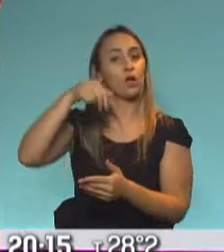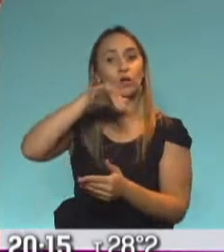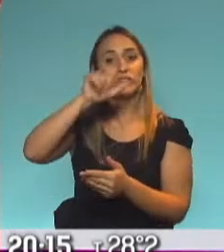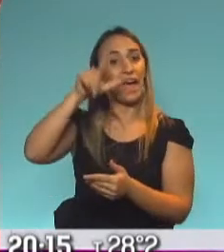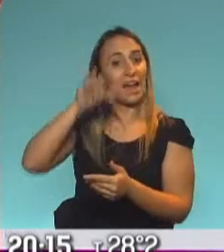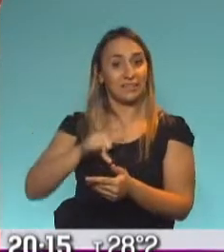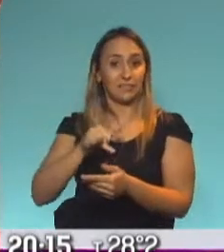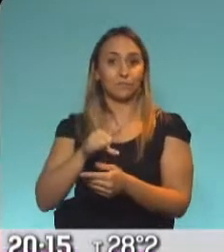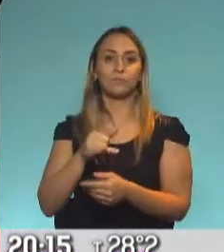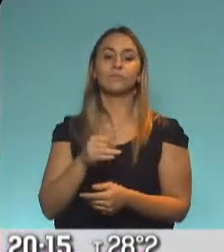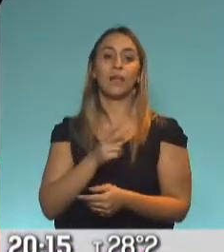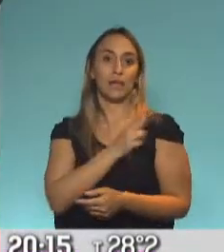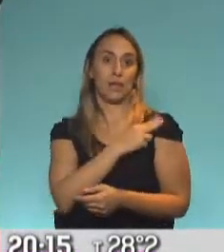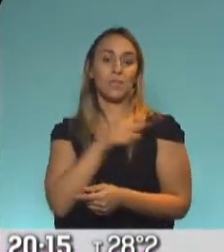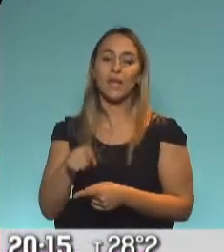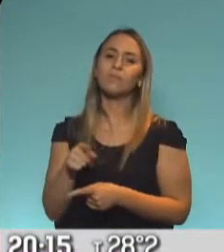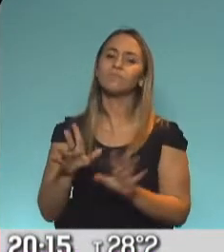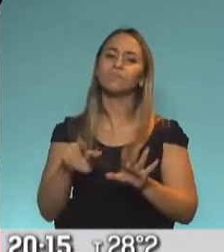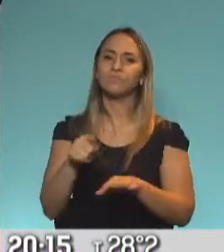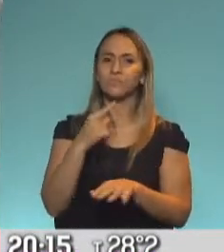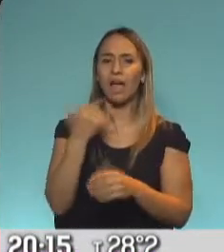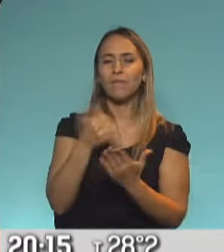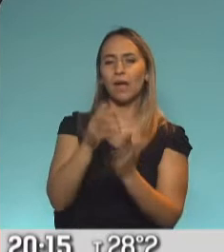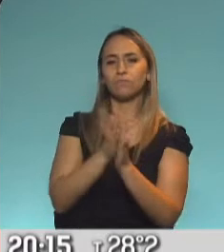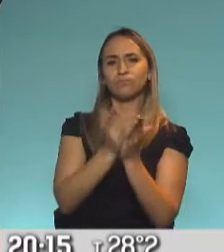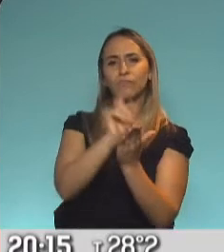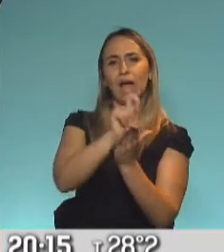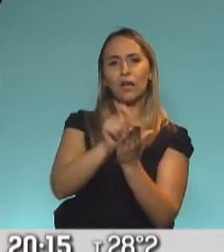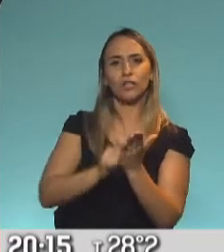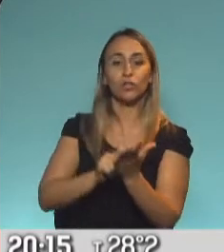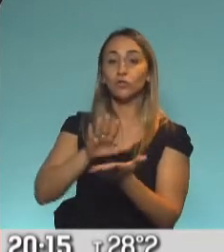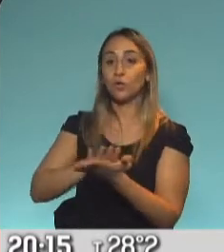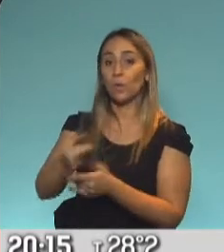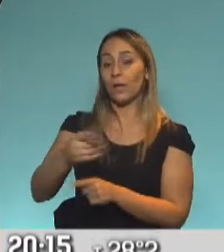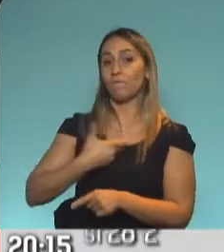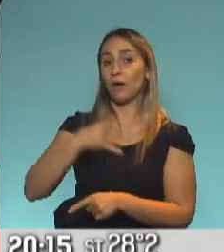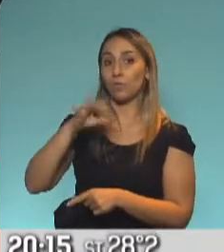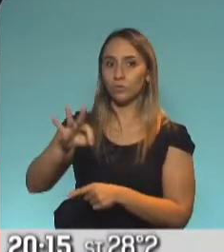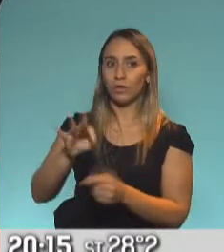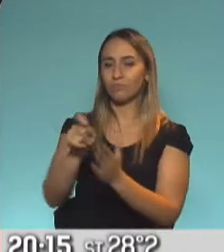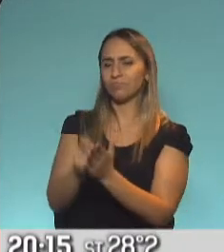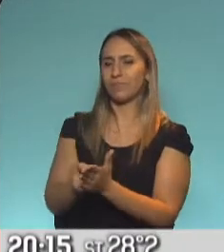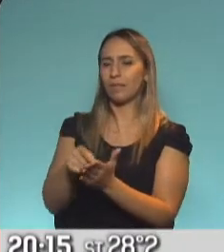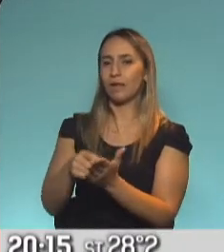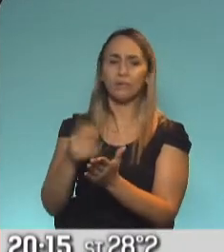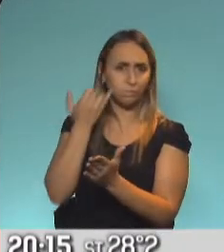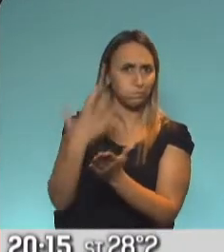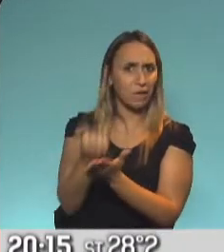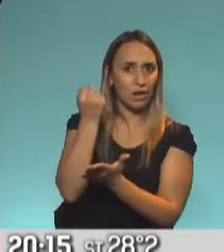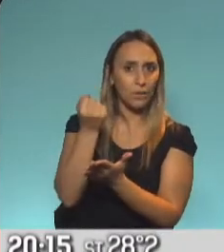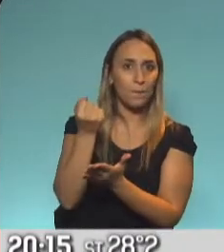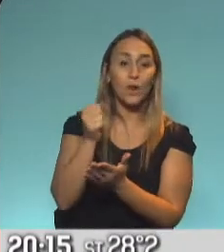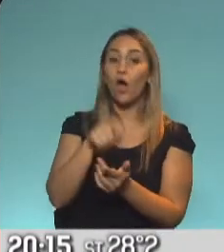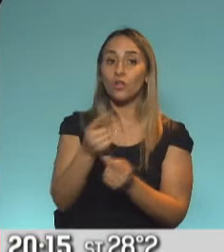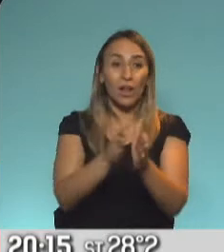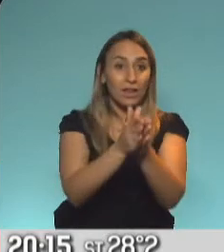en donde había anotaciones, registros respecto de lo que había pasado con Facundo Astudillo. Parte de eso se recuperó, pero hay una parte, la libreta